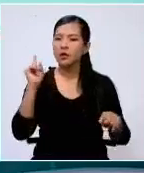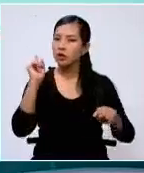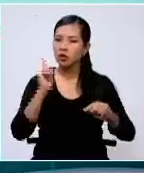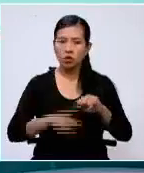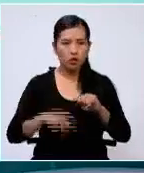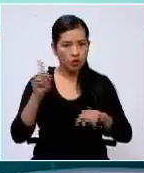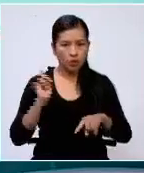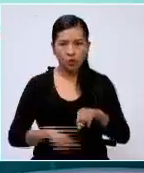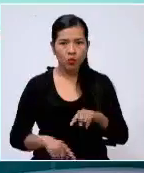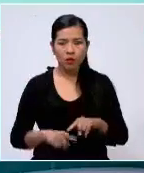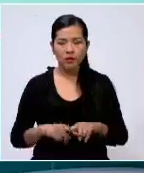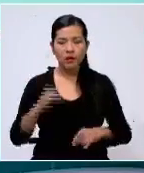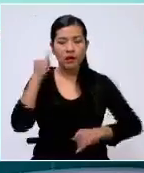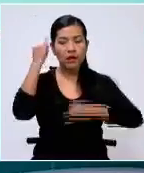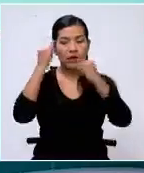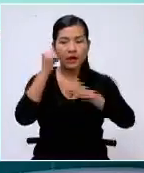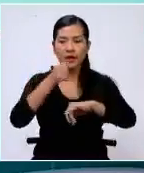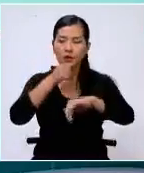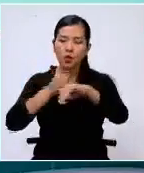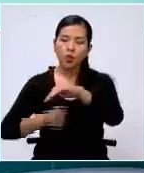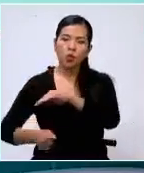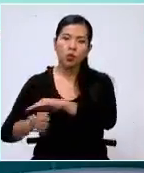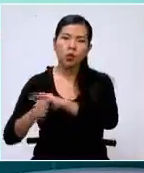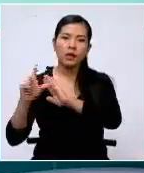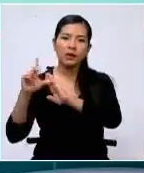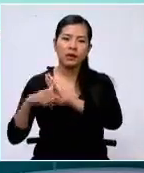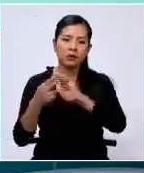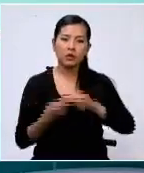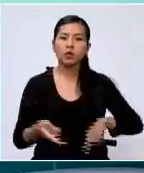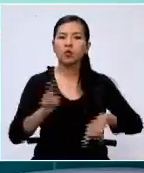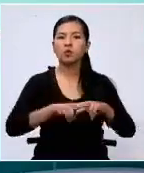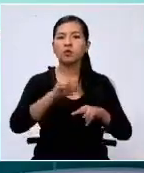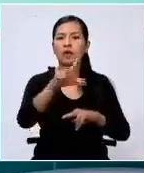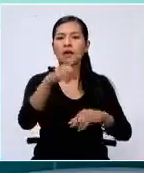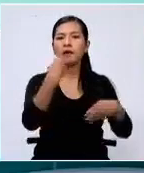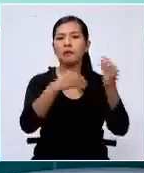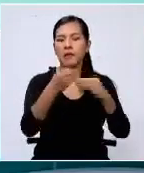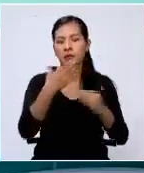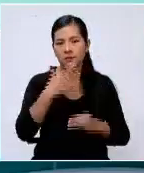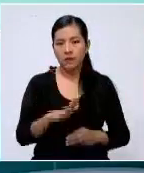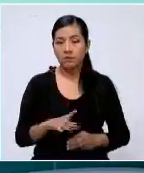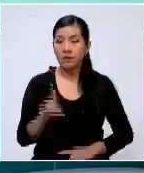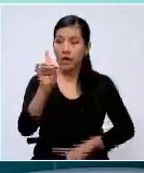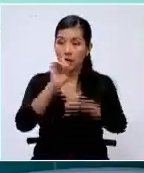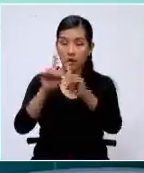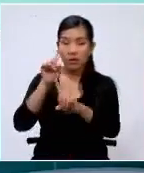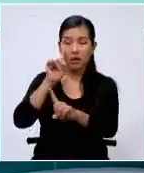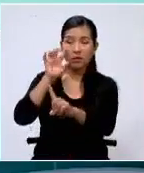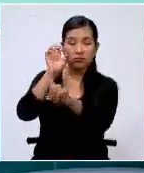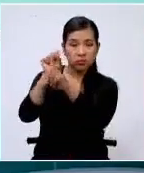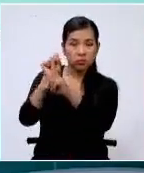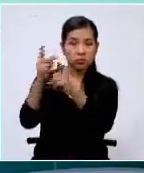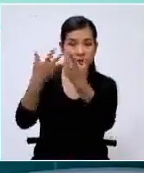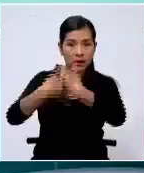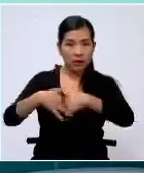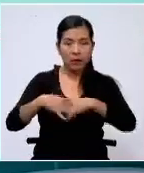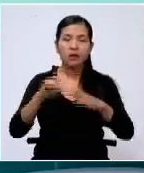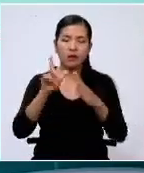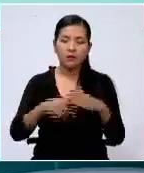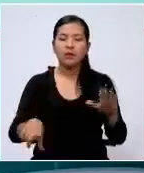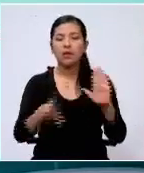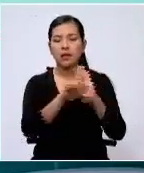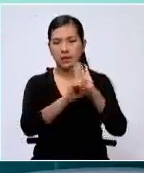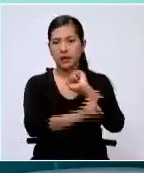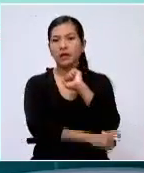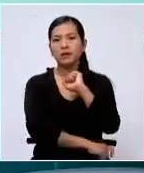ni también se puede generar agio y especulación con el maíz. Los empresarios que lo hagan van a ser sometidos a procesos.